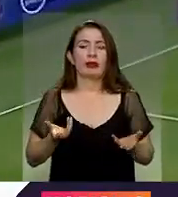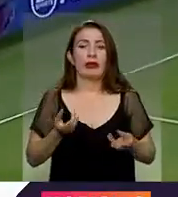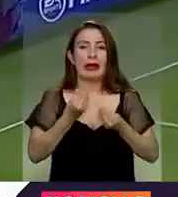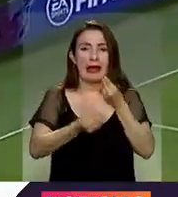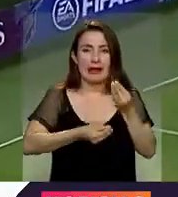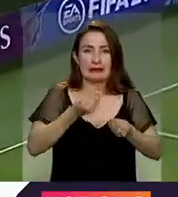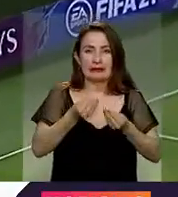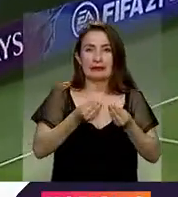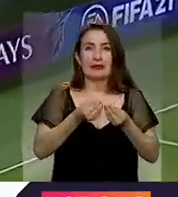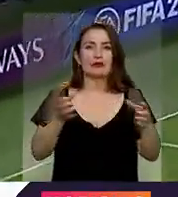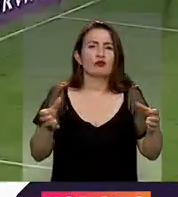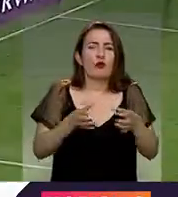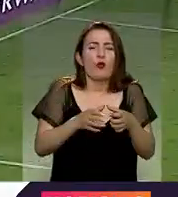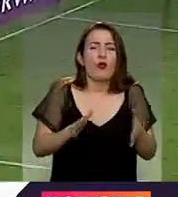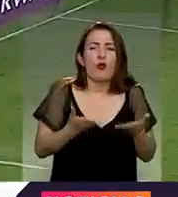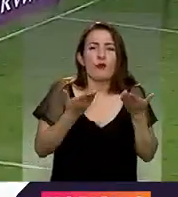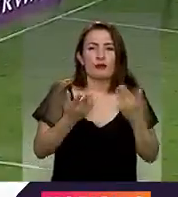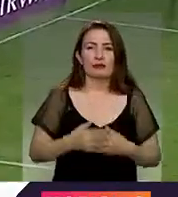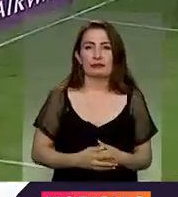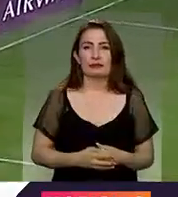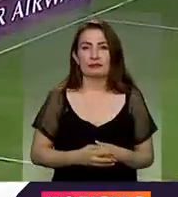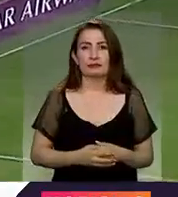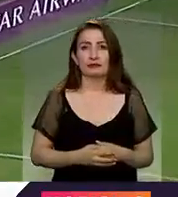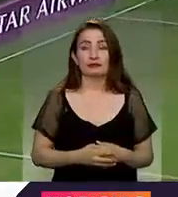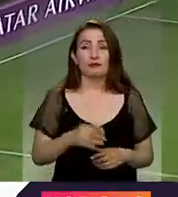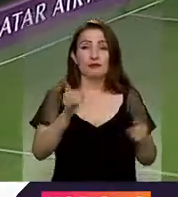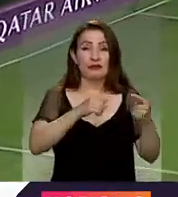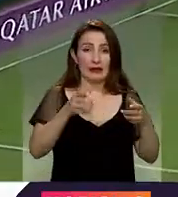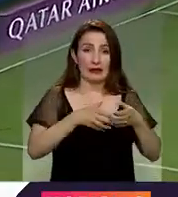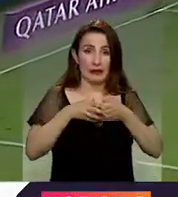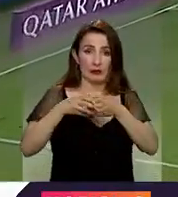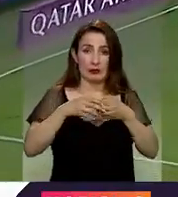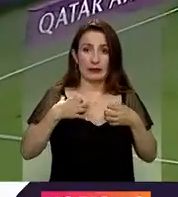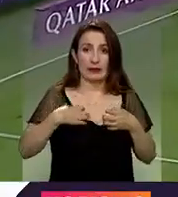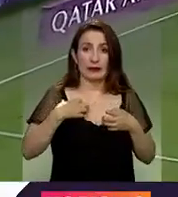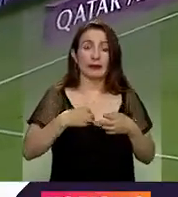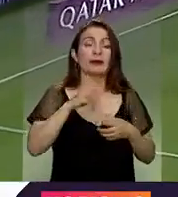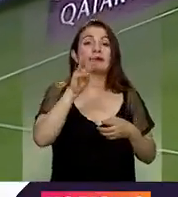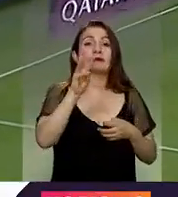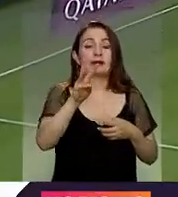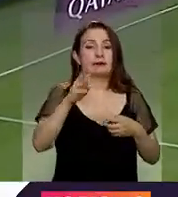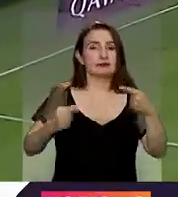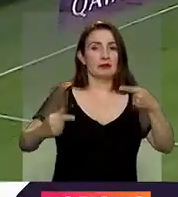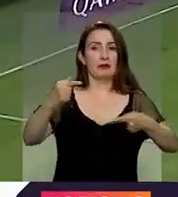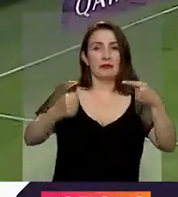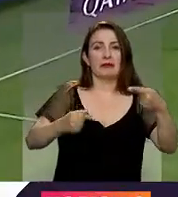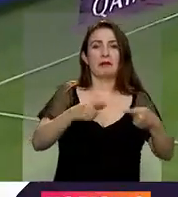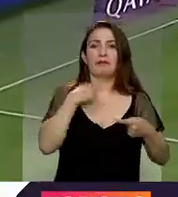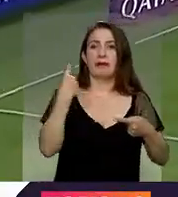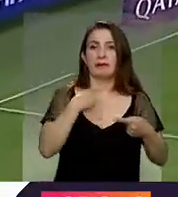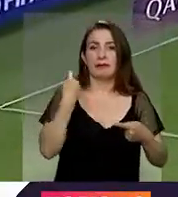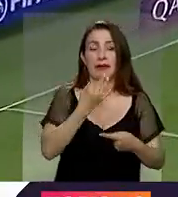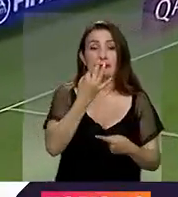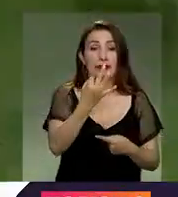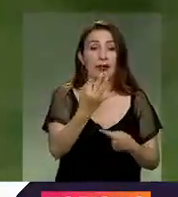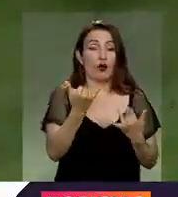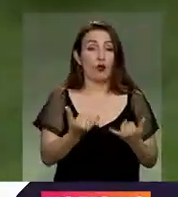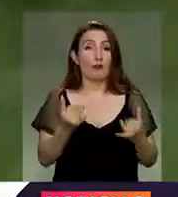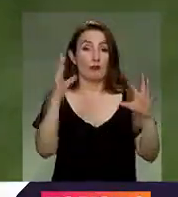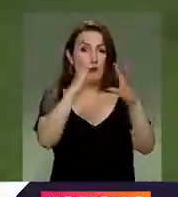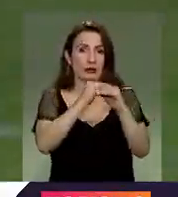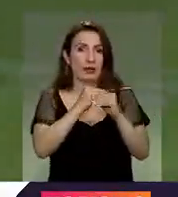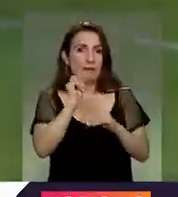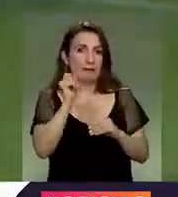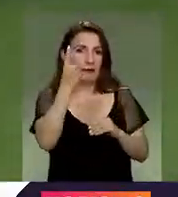sobresalir de la manera en como lo hemos hecho. Los aseguradores contra equipos argentinos han jugado 3 partidos con saldo de 3 derrotas. Esta noche buscarán su